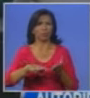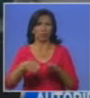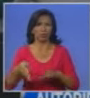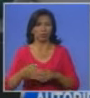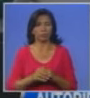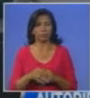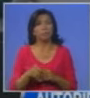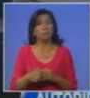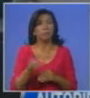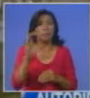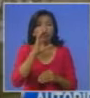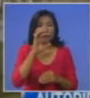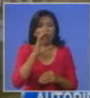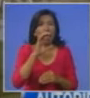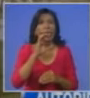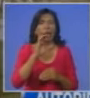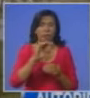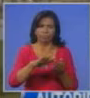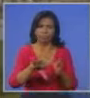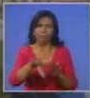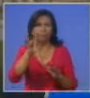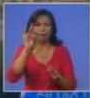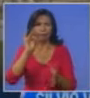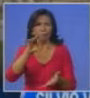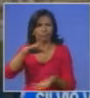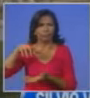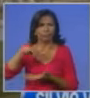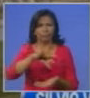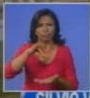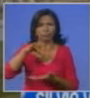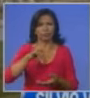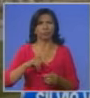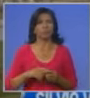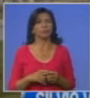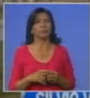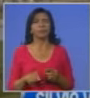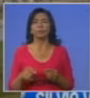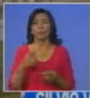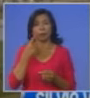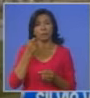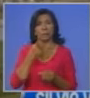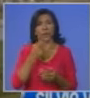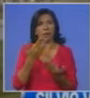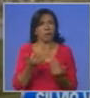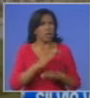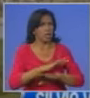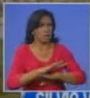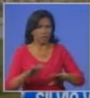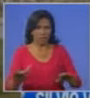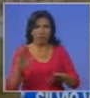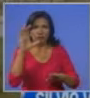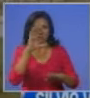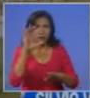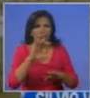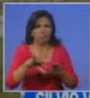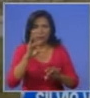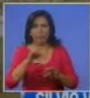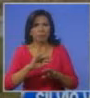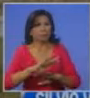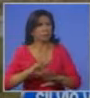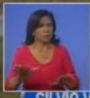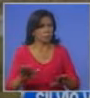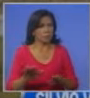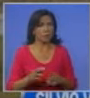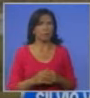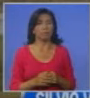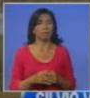presencia de más cadáveres. Por el momento se descarta que existan personas que estén debajo del agua, ya que a fiscalía